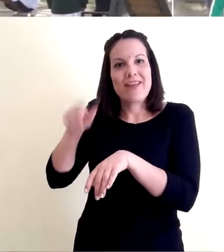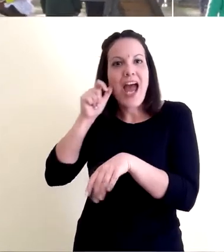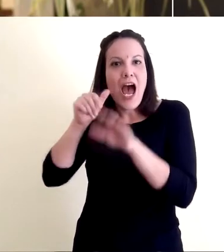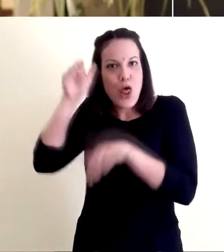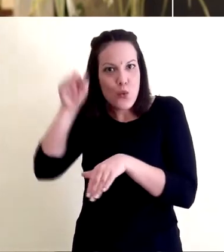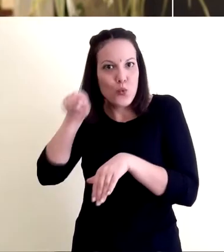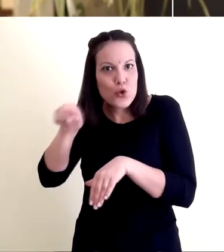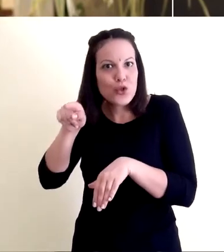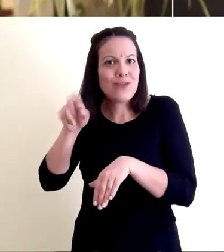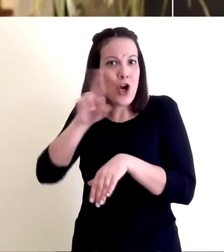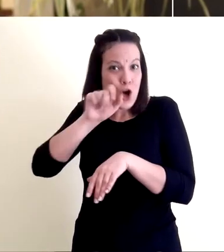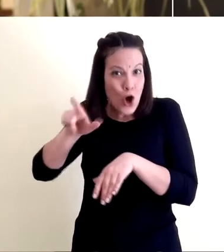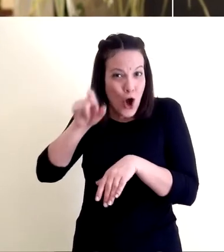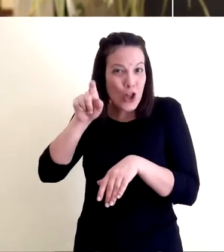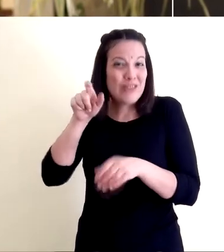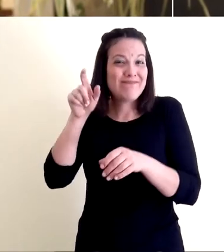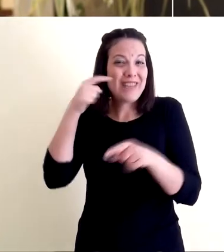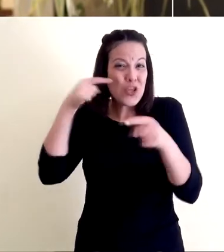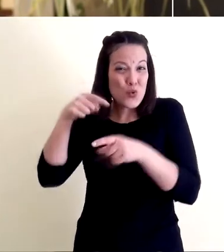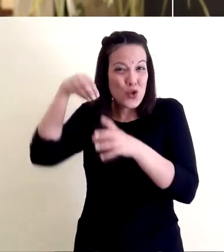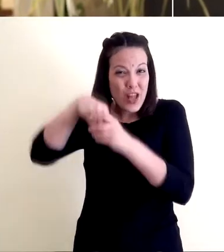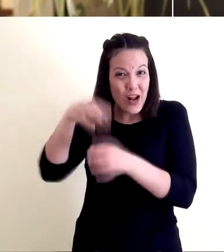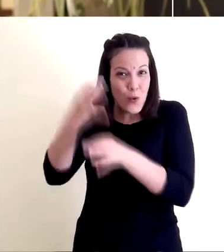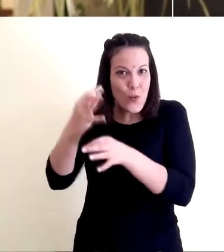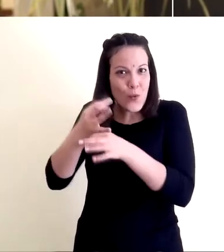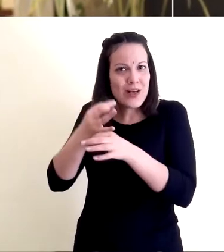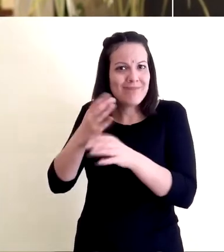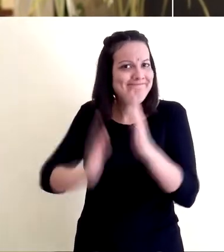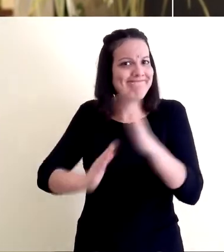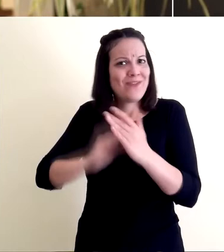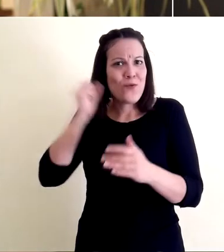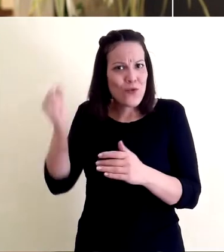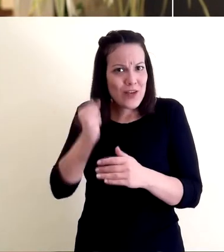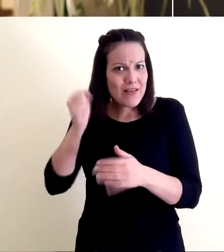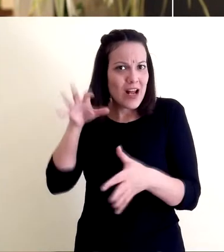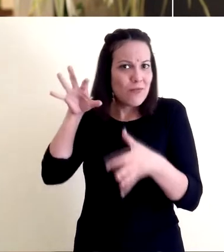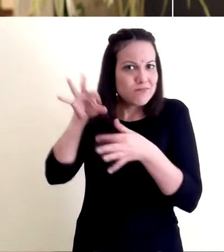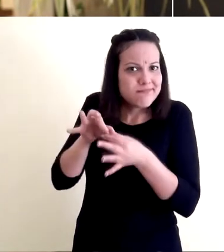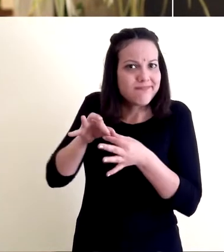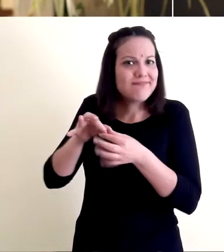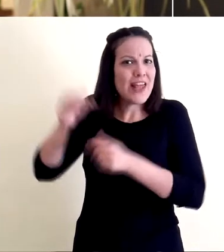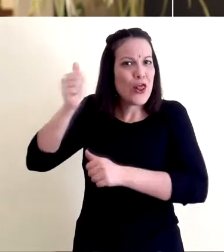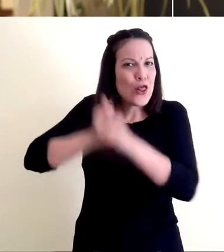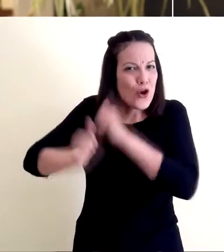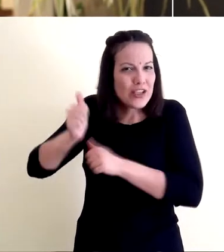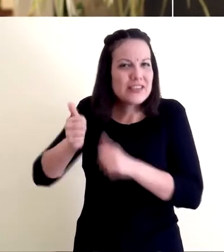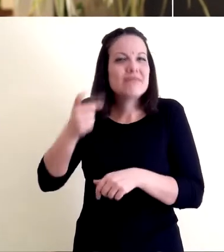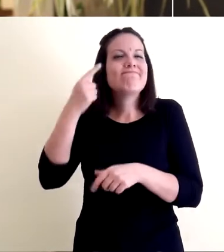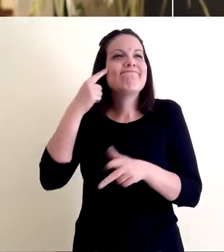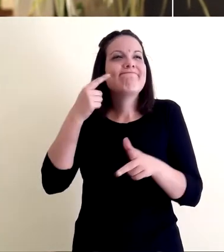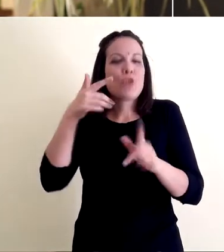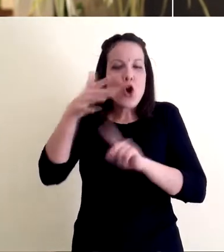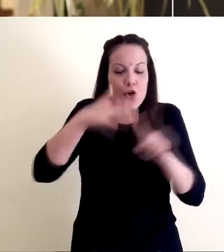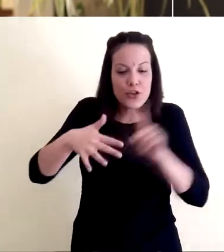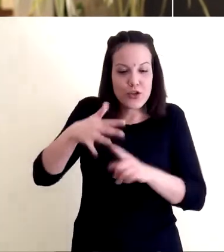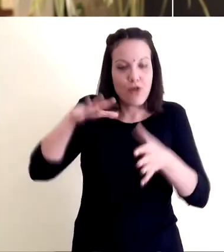que es fundamental ese rol de lo institucional para poder historizar y para poder, cuando yo digo poner en contexto es eso, es historizar, es